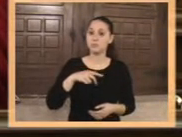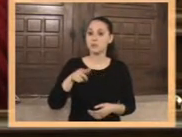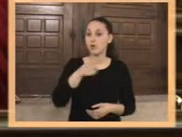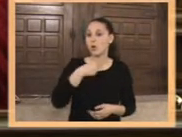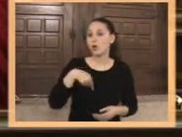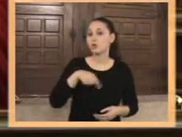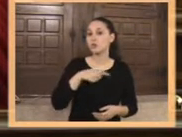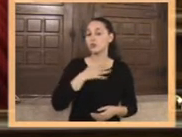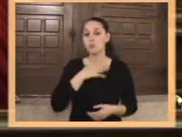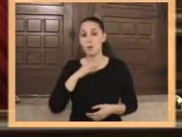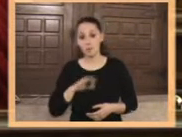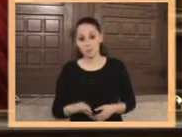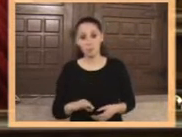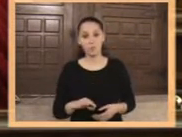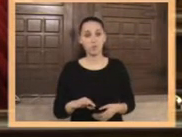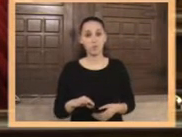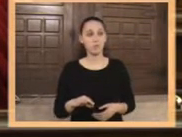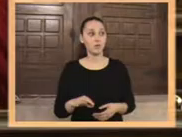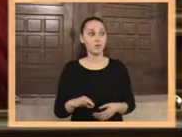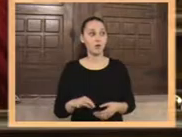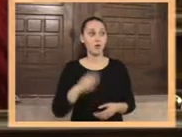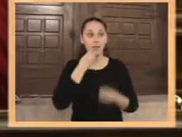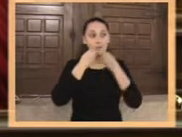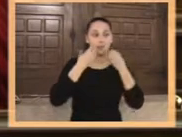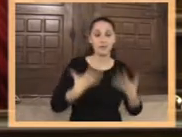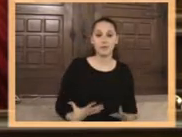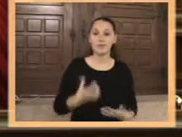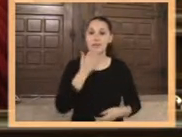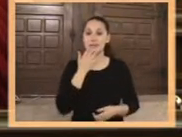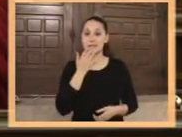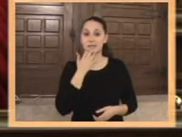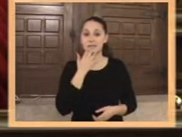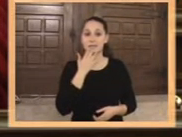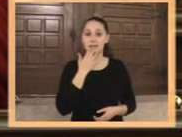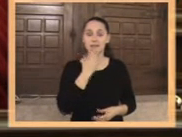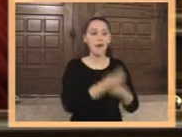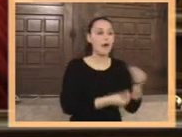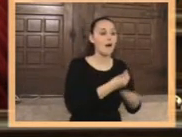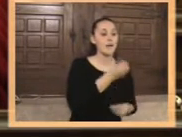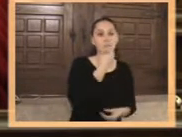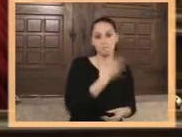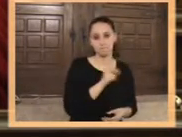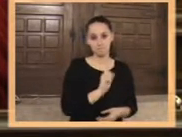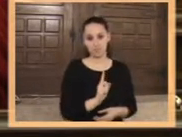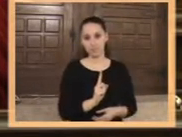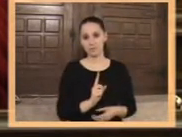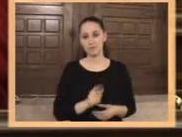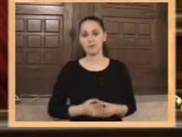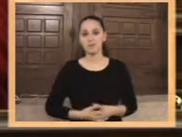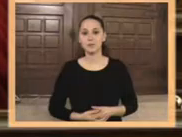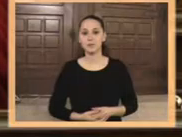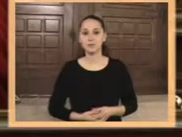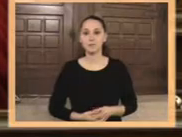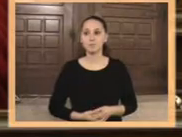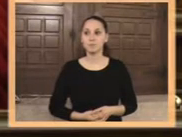poder actuar en el caso de que se produzcan faltas en el ejercicio del comercio ambulante. En principio, eso